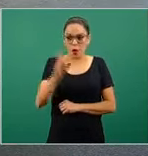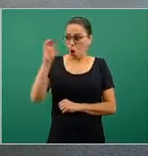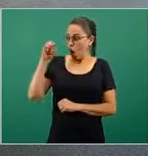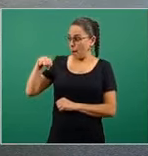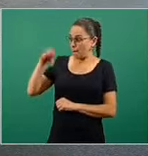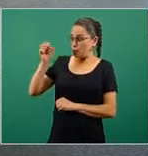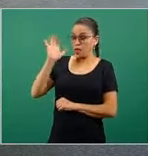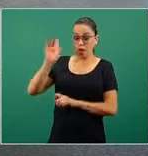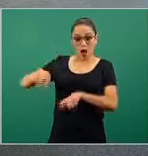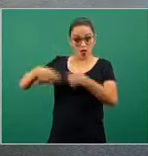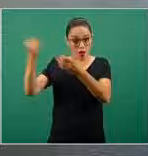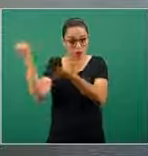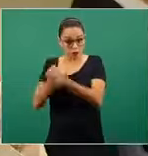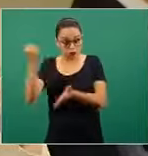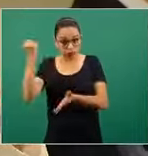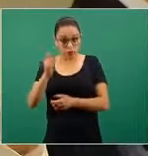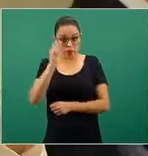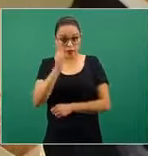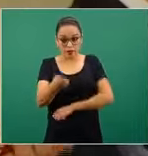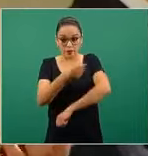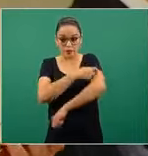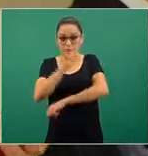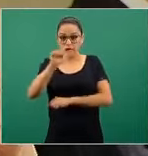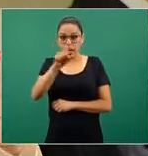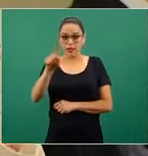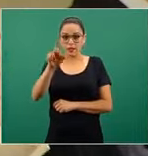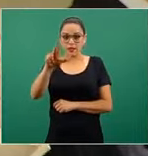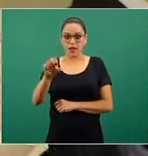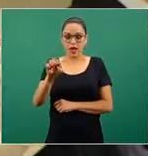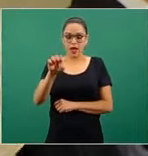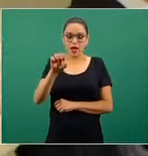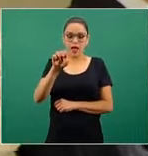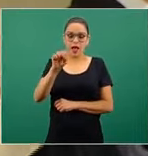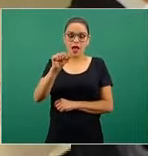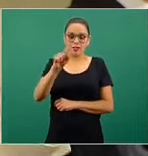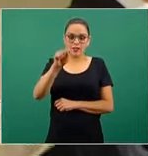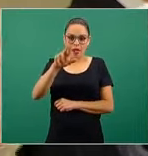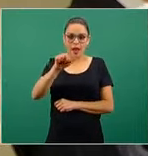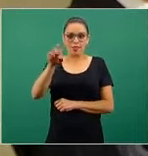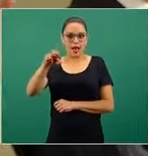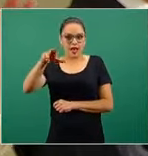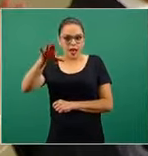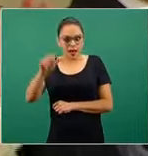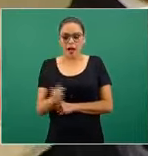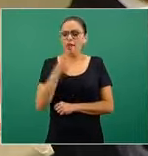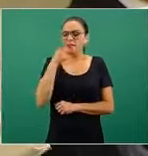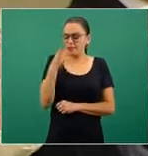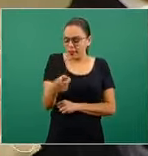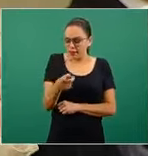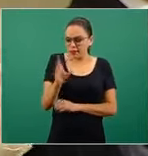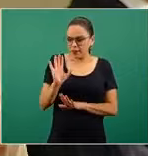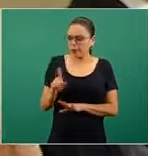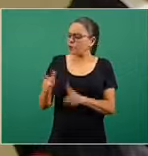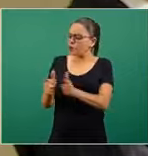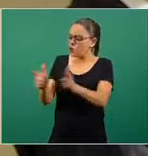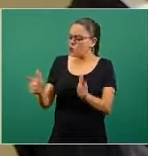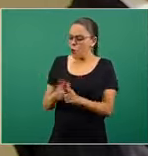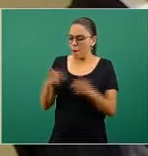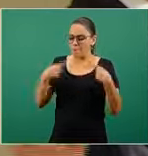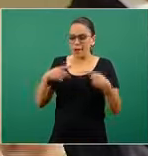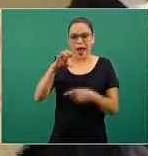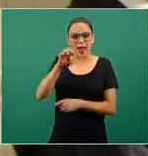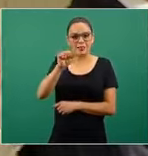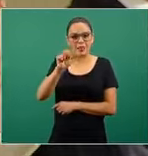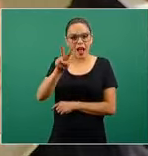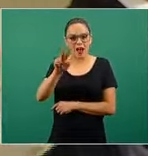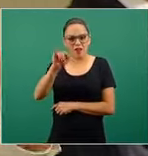dio la aprobación de AstraZeneca, comentó que independientemente de este grupo ESAVI, hubo creo que un caso